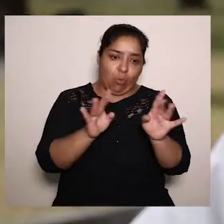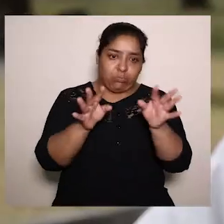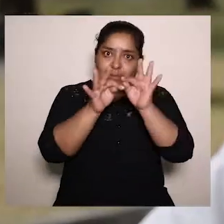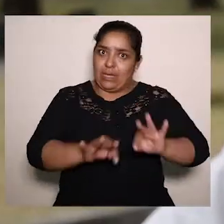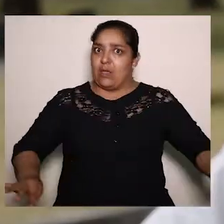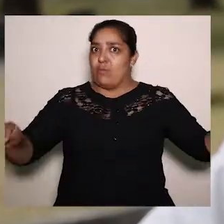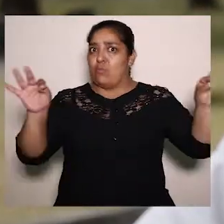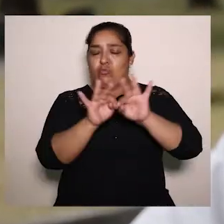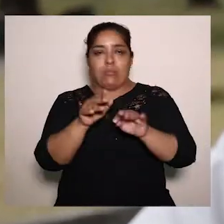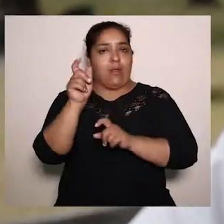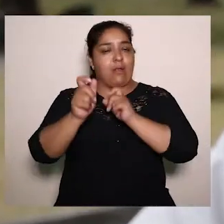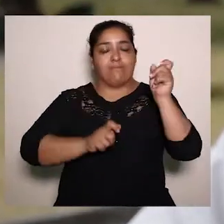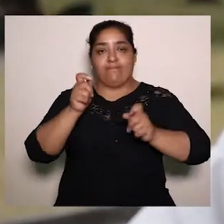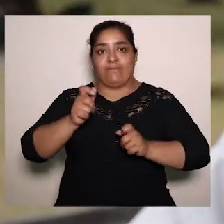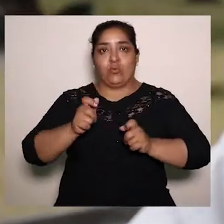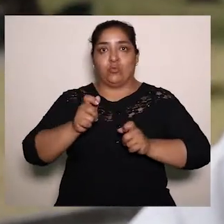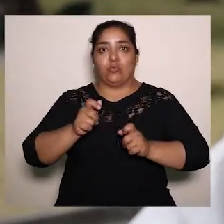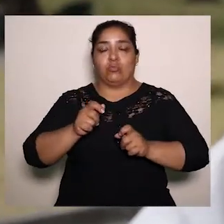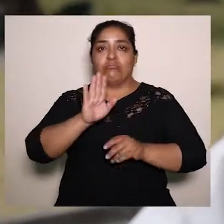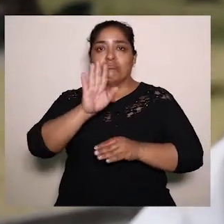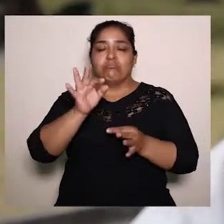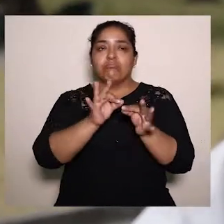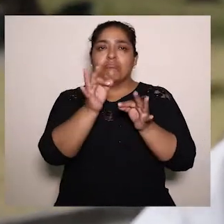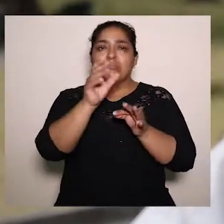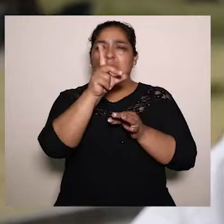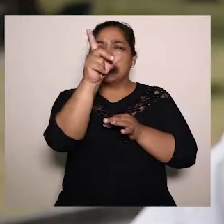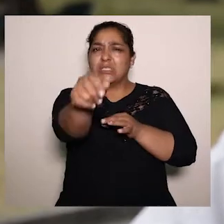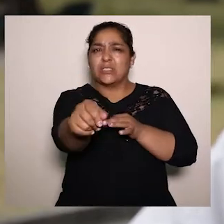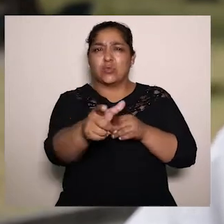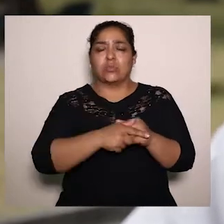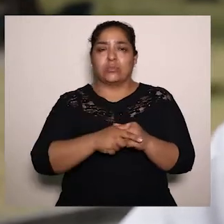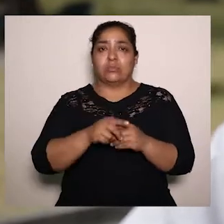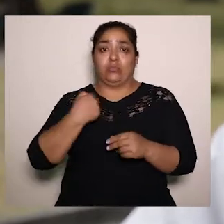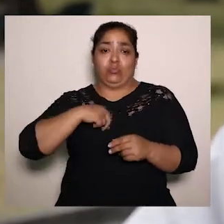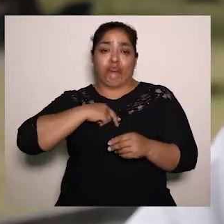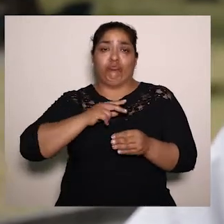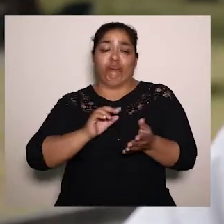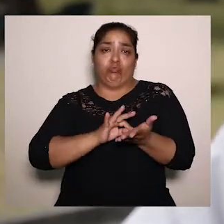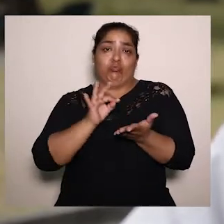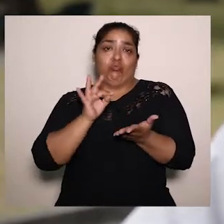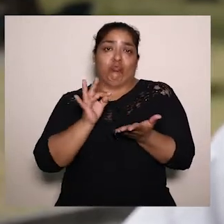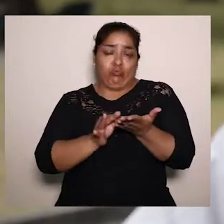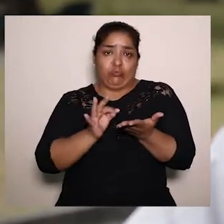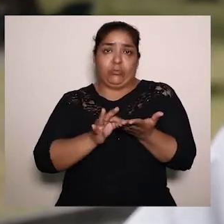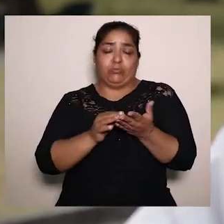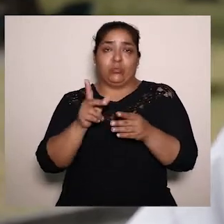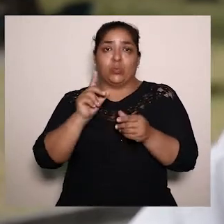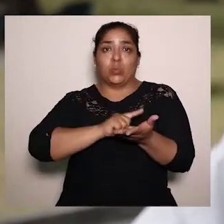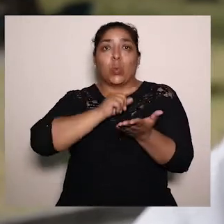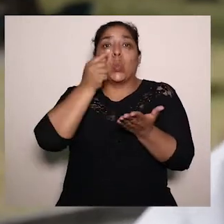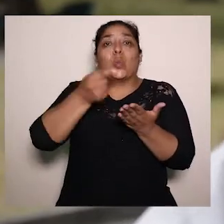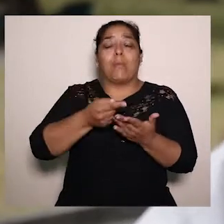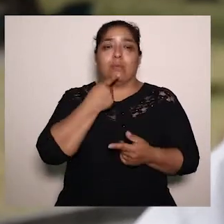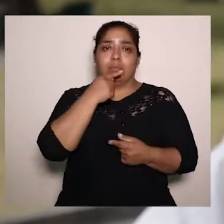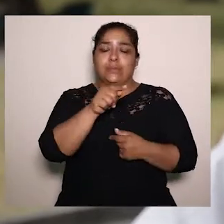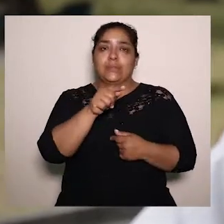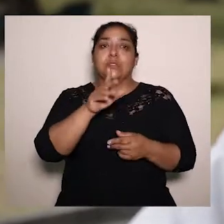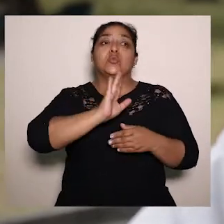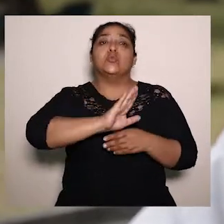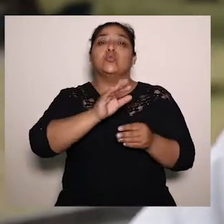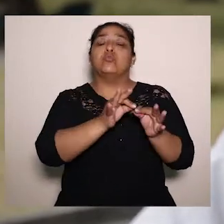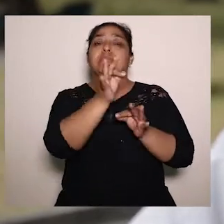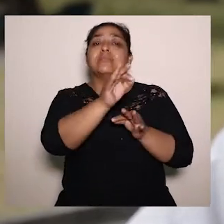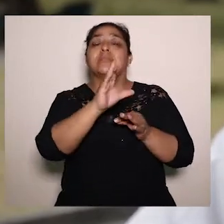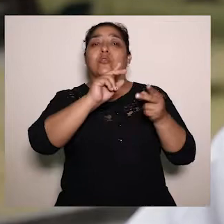oportunidad importante para la gente de distintas veredas de nuestro municipio de tumaco será sin duda el